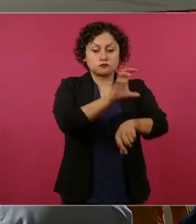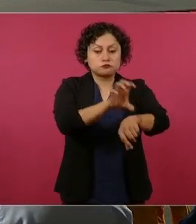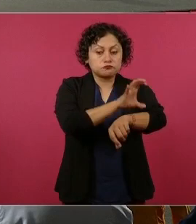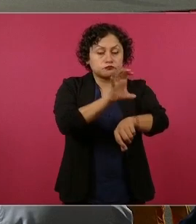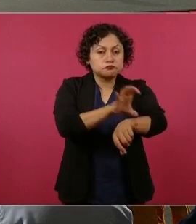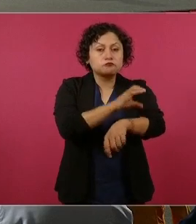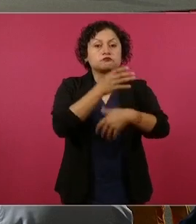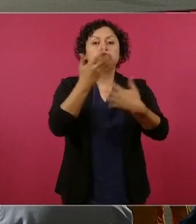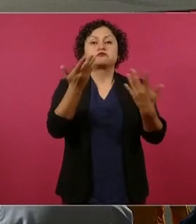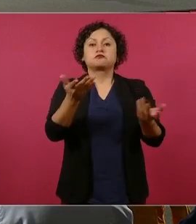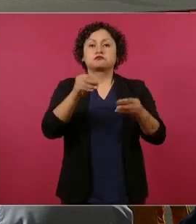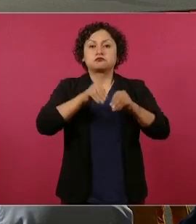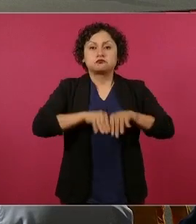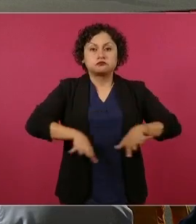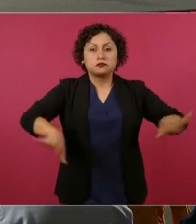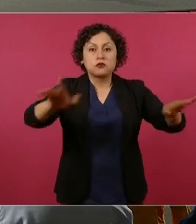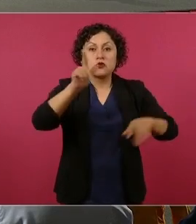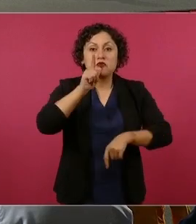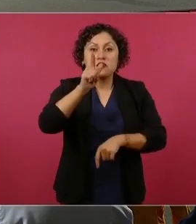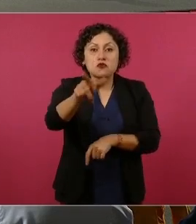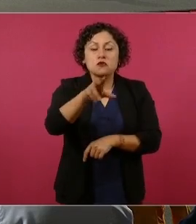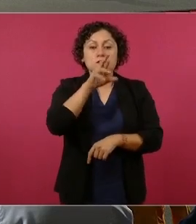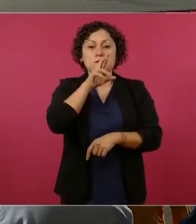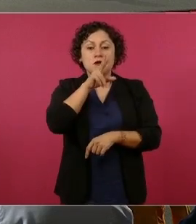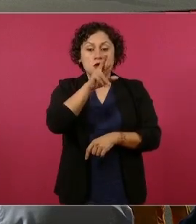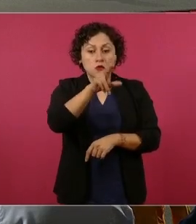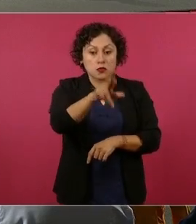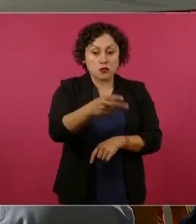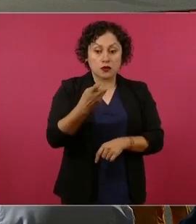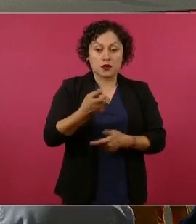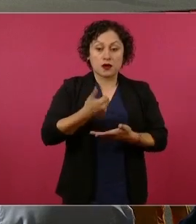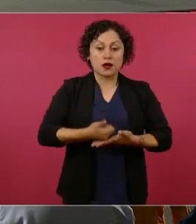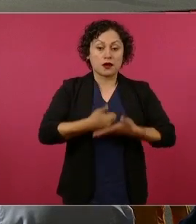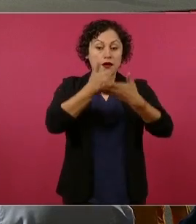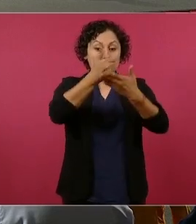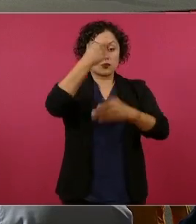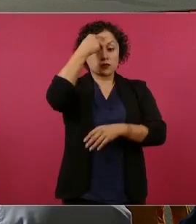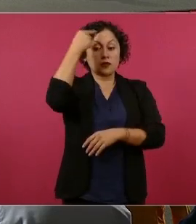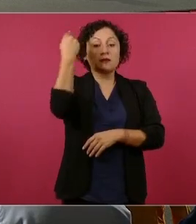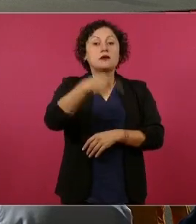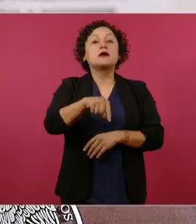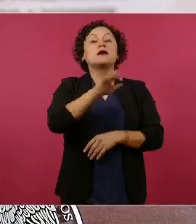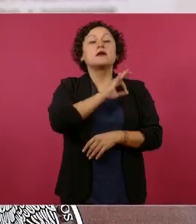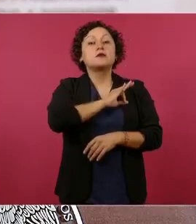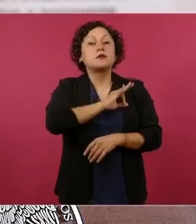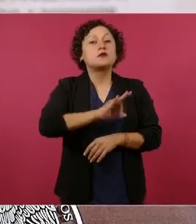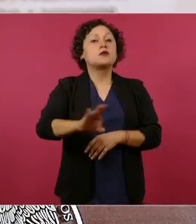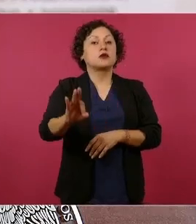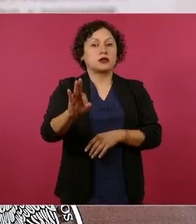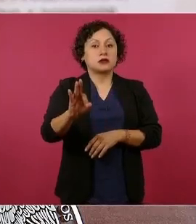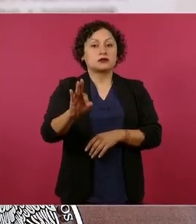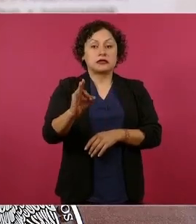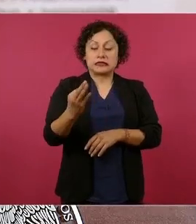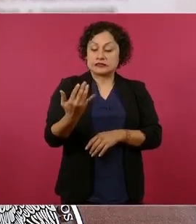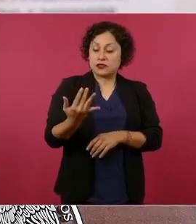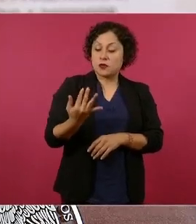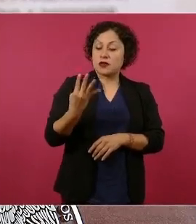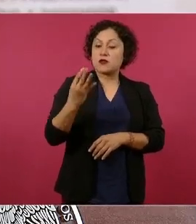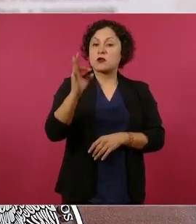CFE durante esta administración y que permitirá aumentar su participación hasta el